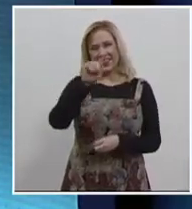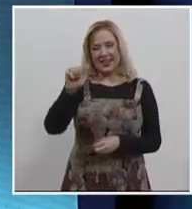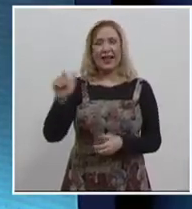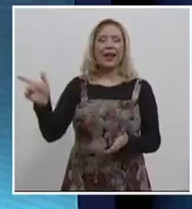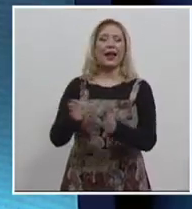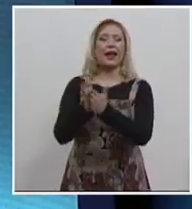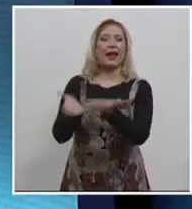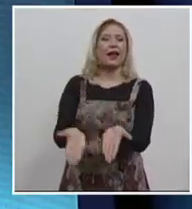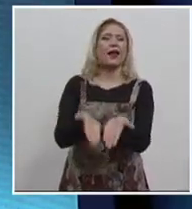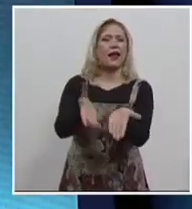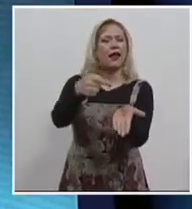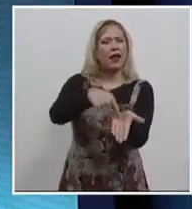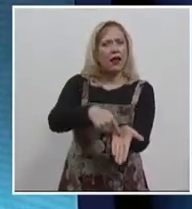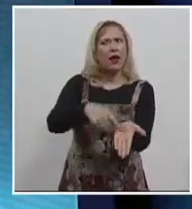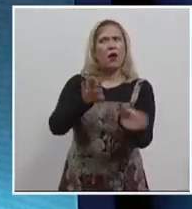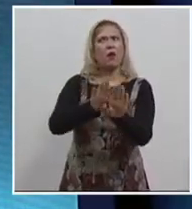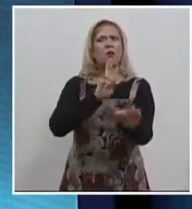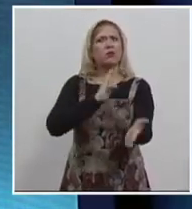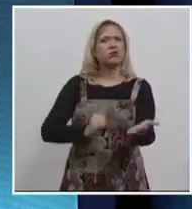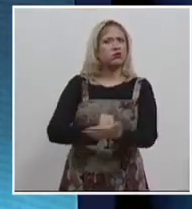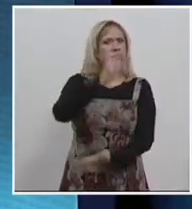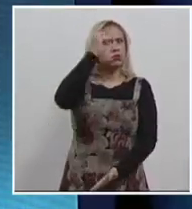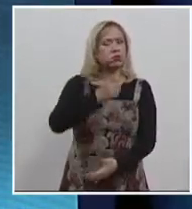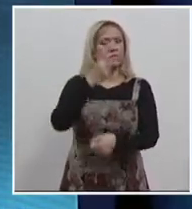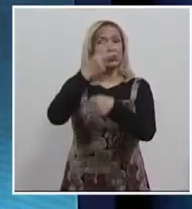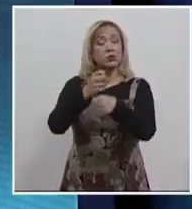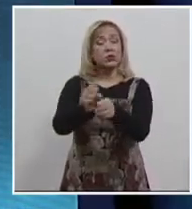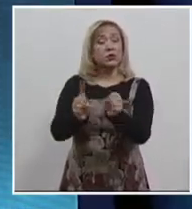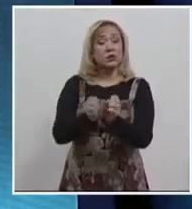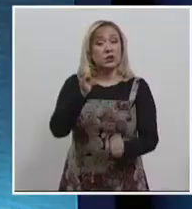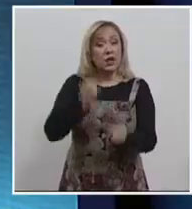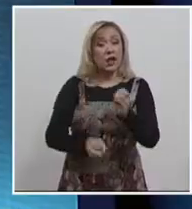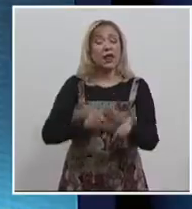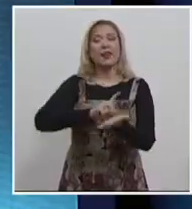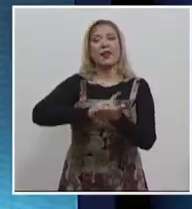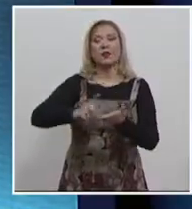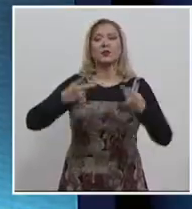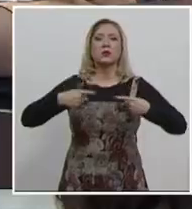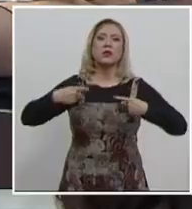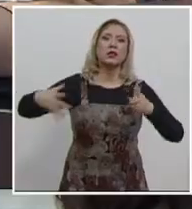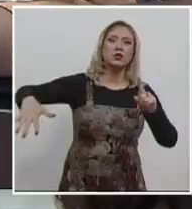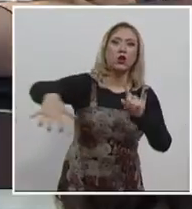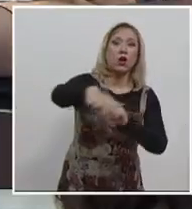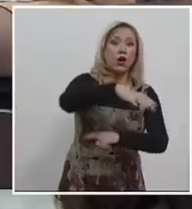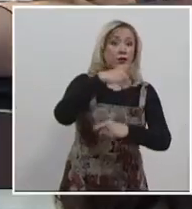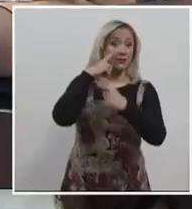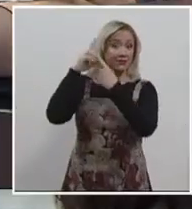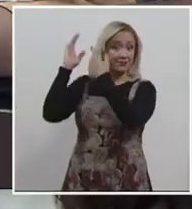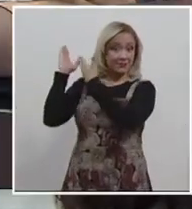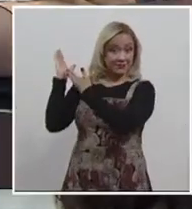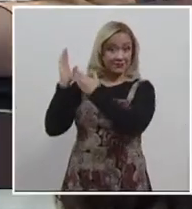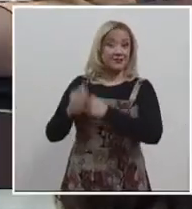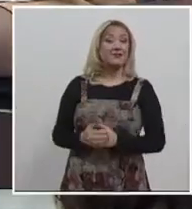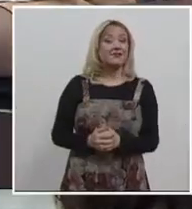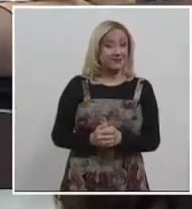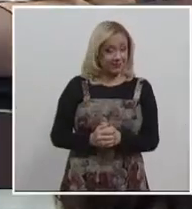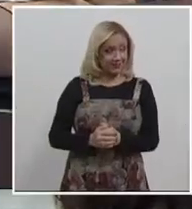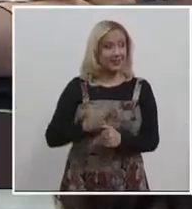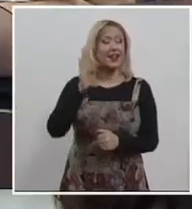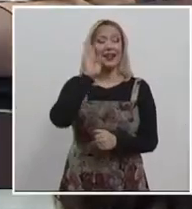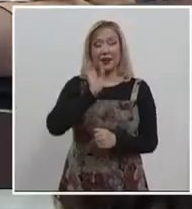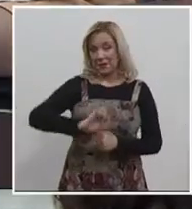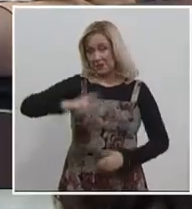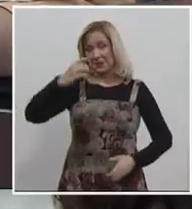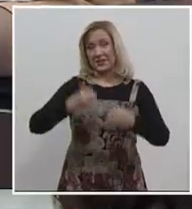que aborda resoluciones destacadas de la segunda sala sobre derechos sociales. La ministra de la Suprema Corte